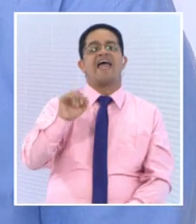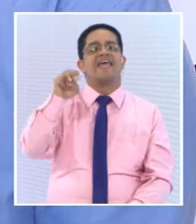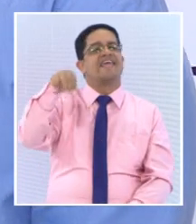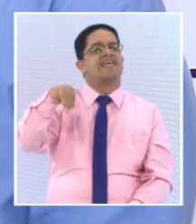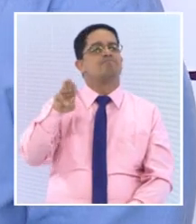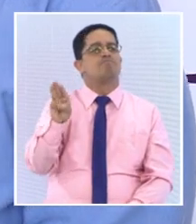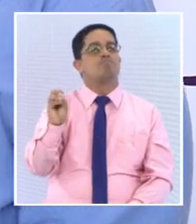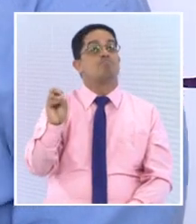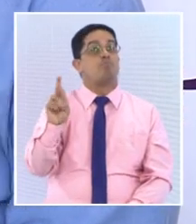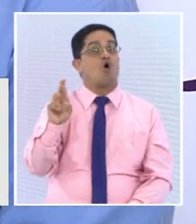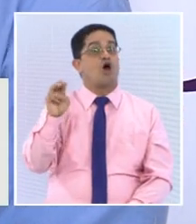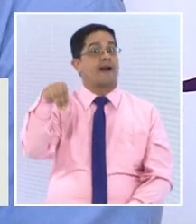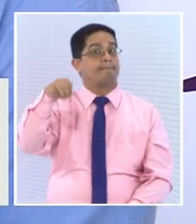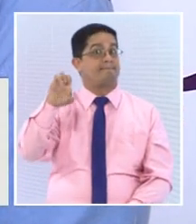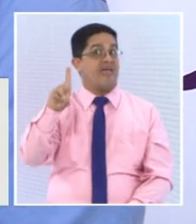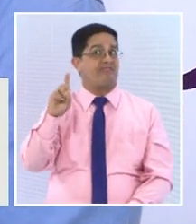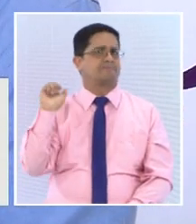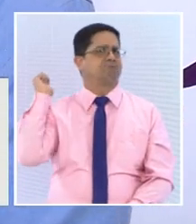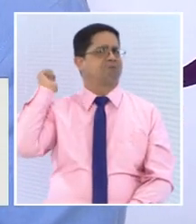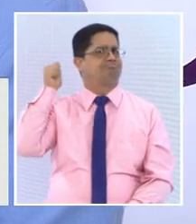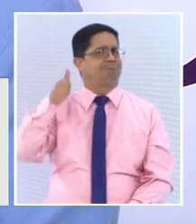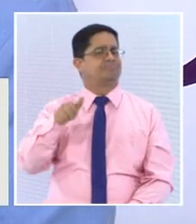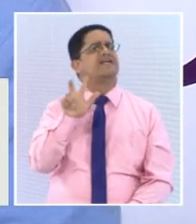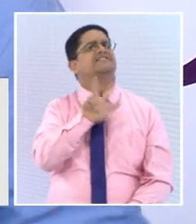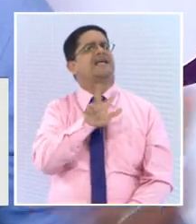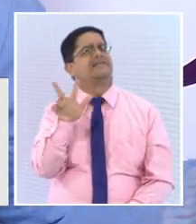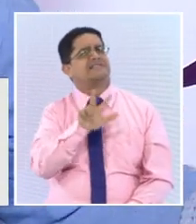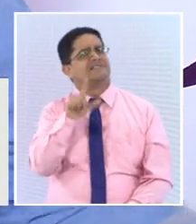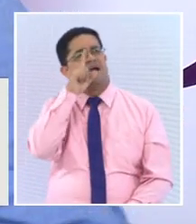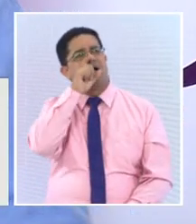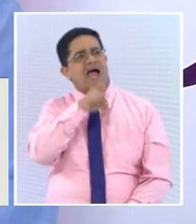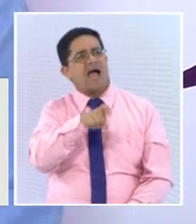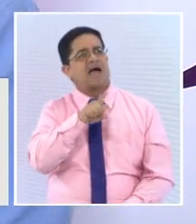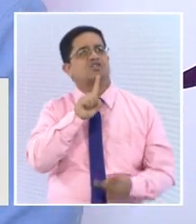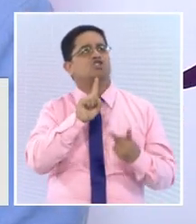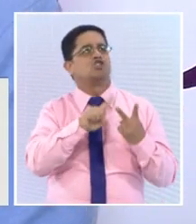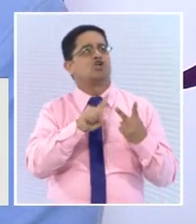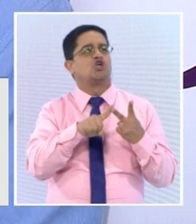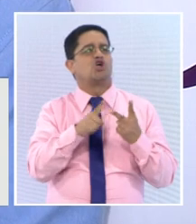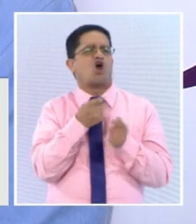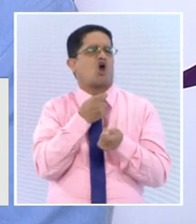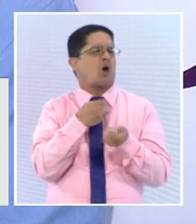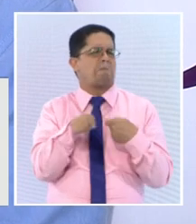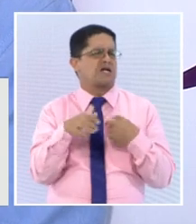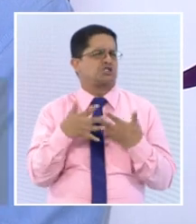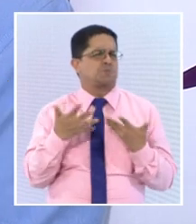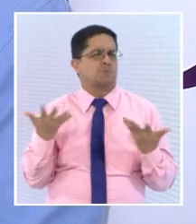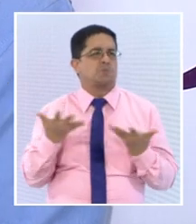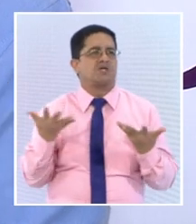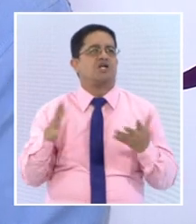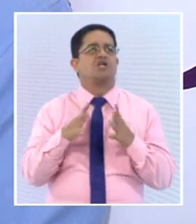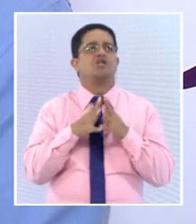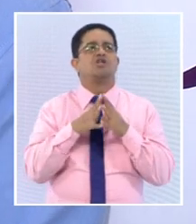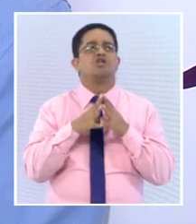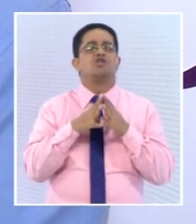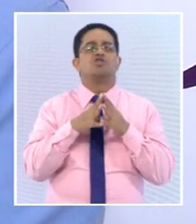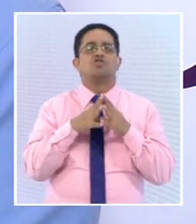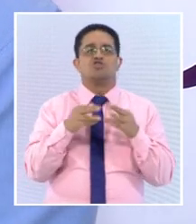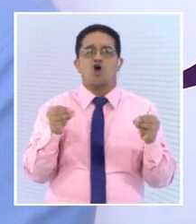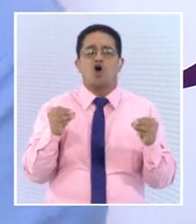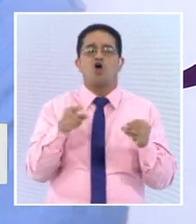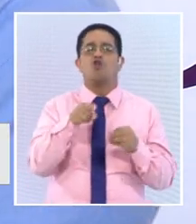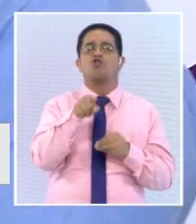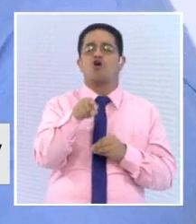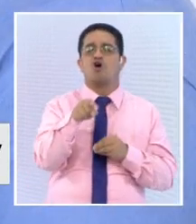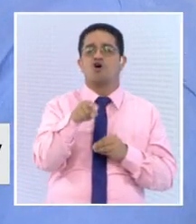de 33 años al servicio de la salud. La parte de Impornet se dedica a todo lo que es los insumos hospitalarios y